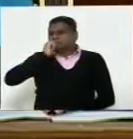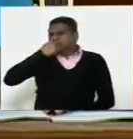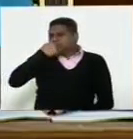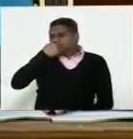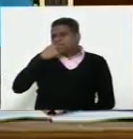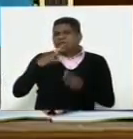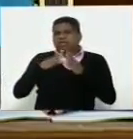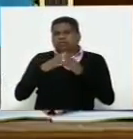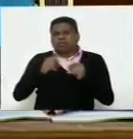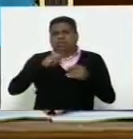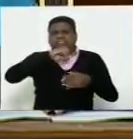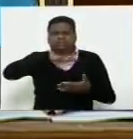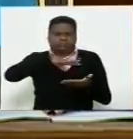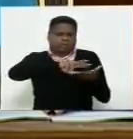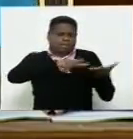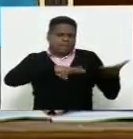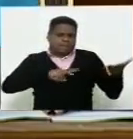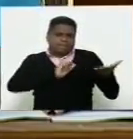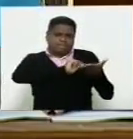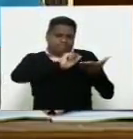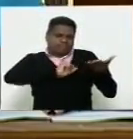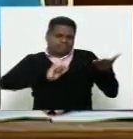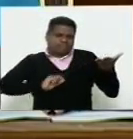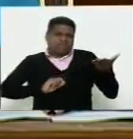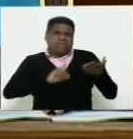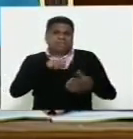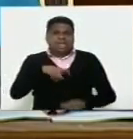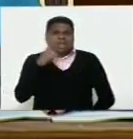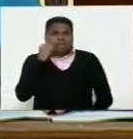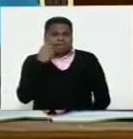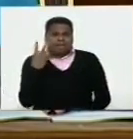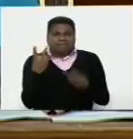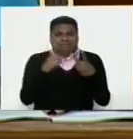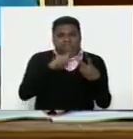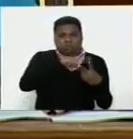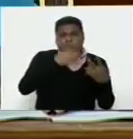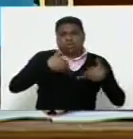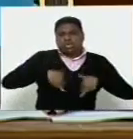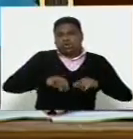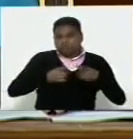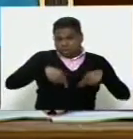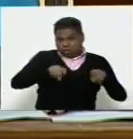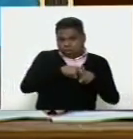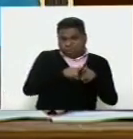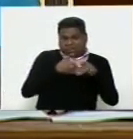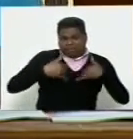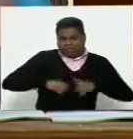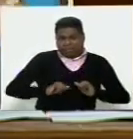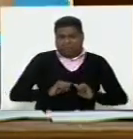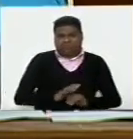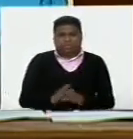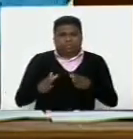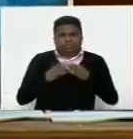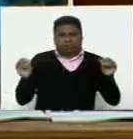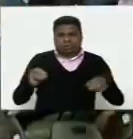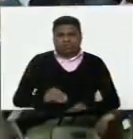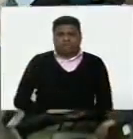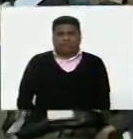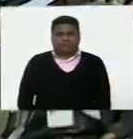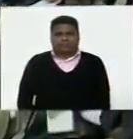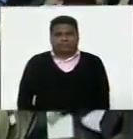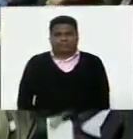de la historia médica de las madres y del padre, así como de los recién nacidos o recién nacidas. Es todo.